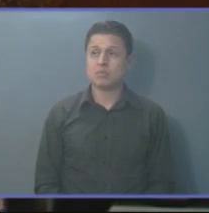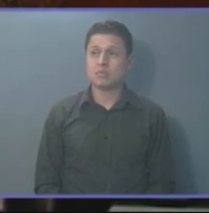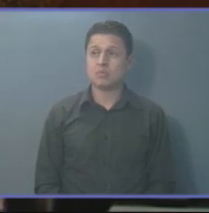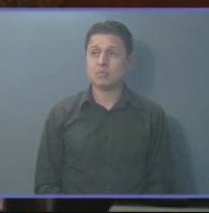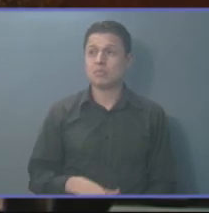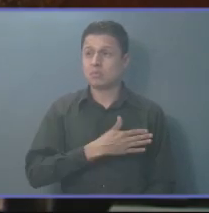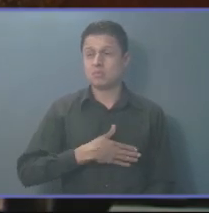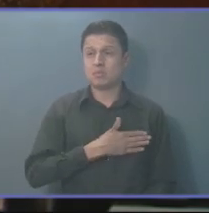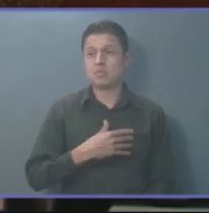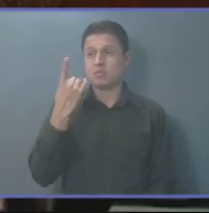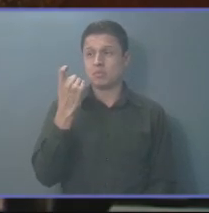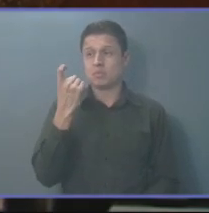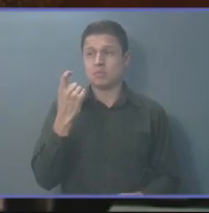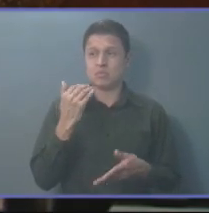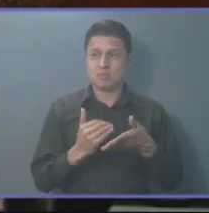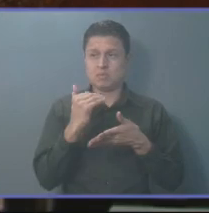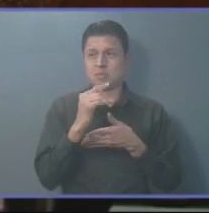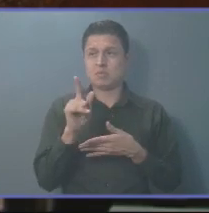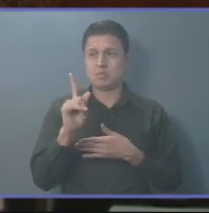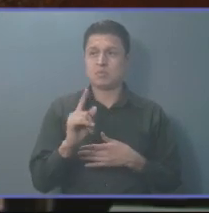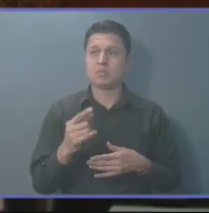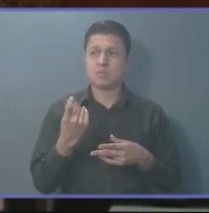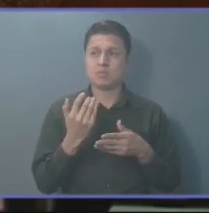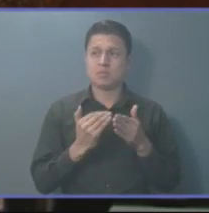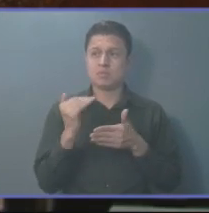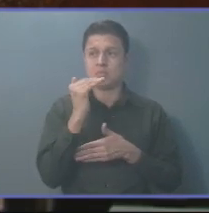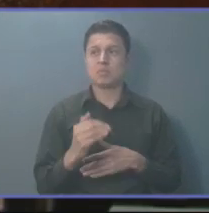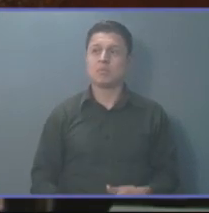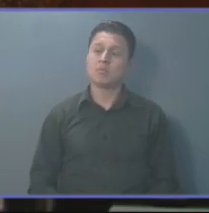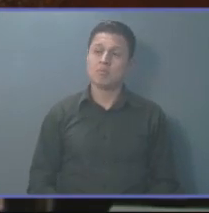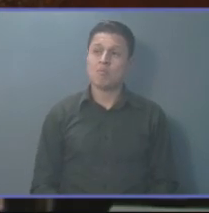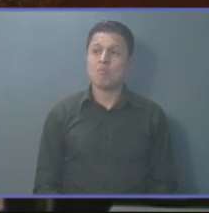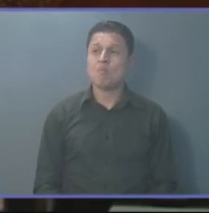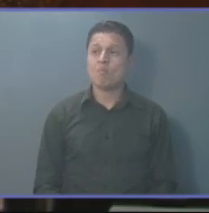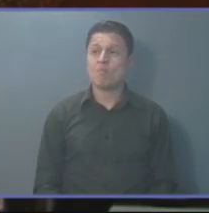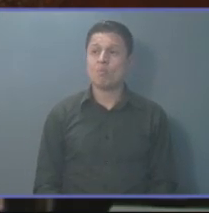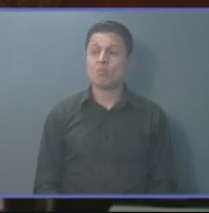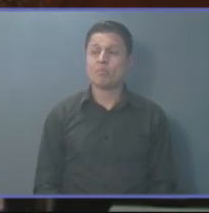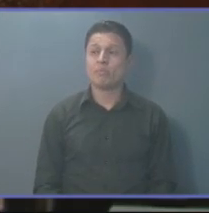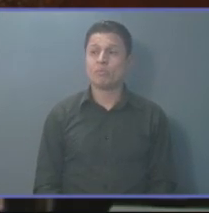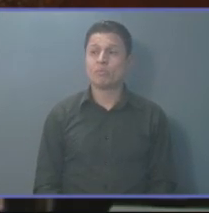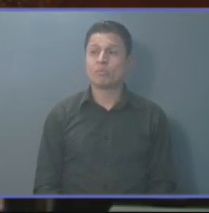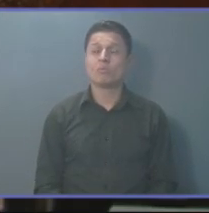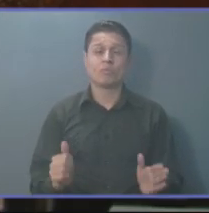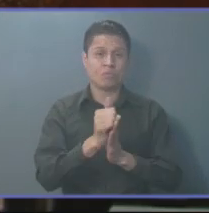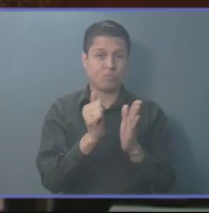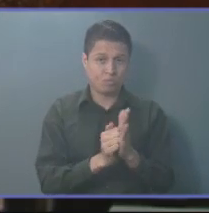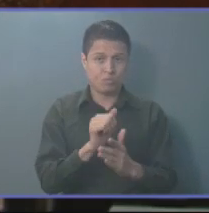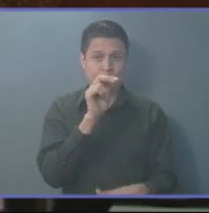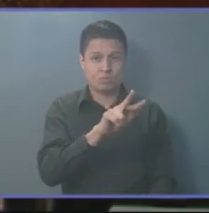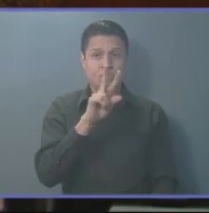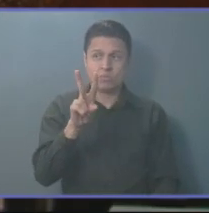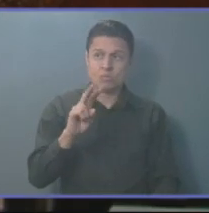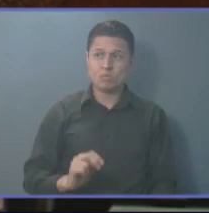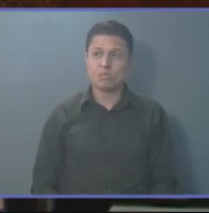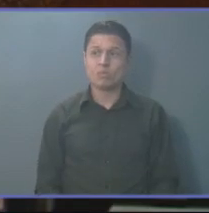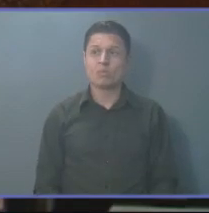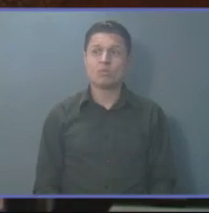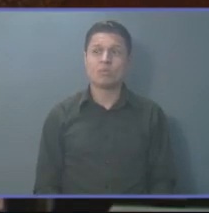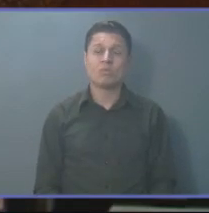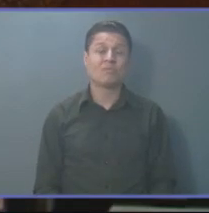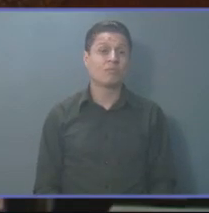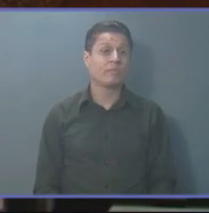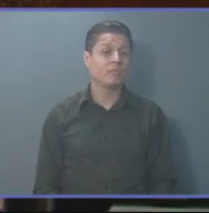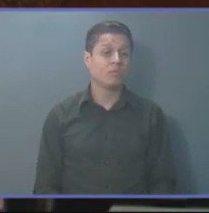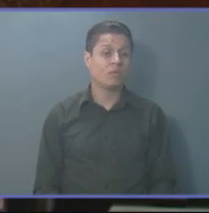Perdón, me salté una. Esa no vale. Me salté, leí una que estaba aquí. A ver, artículo 32. Sin perjuicio